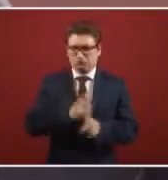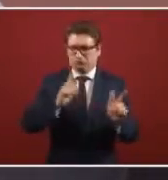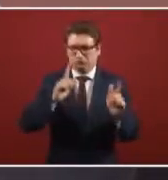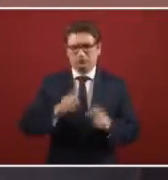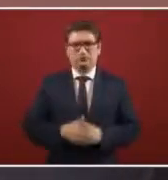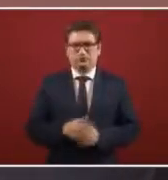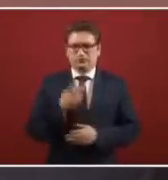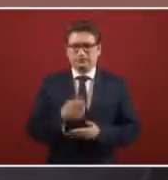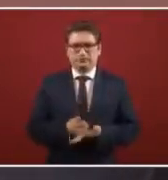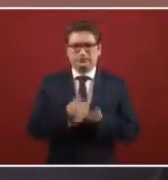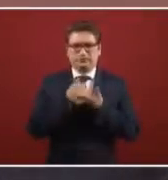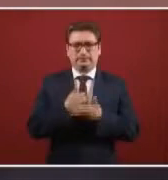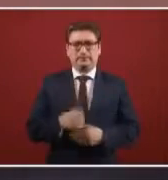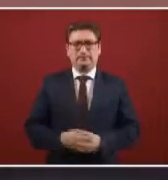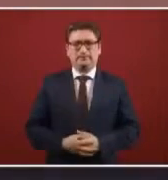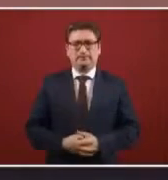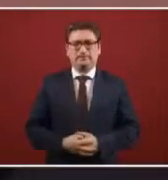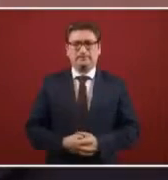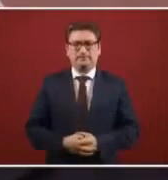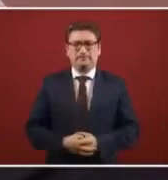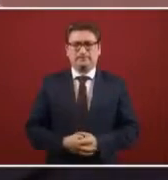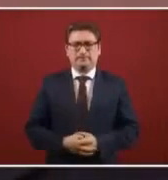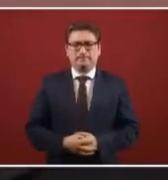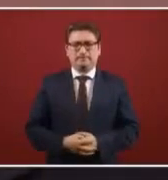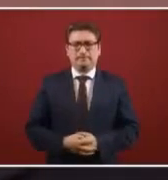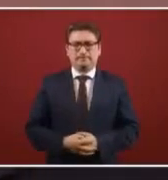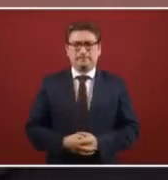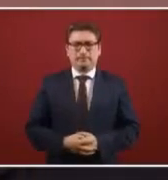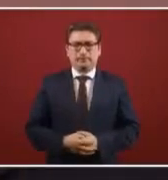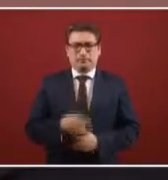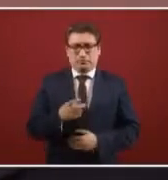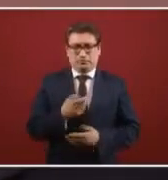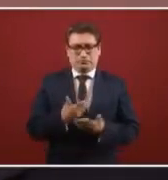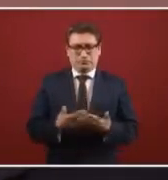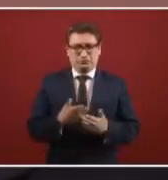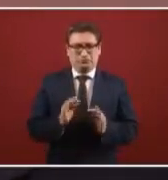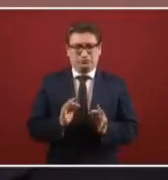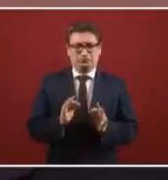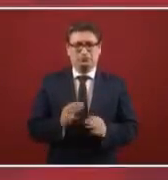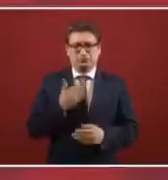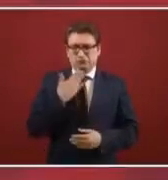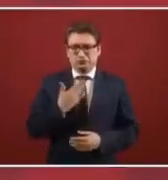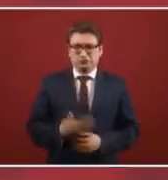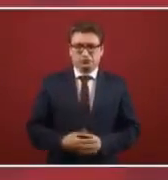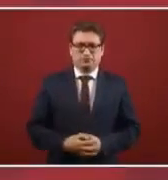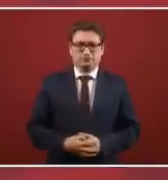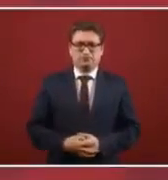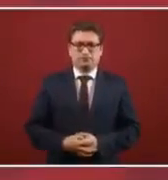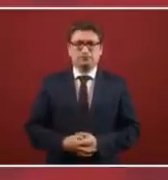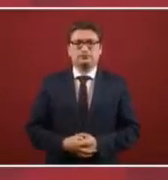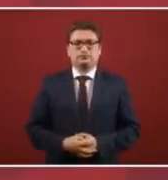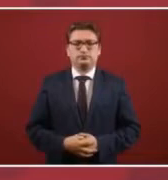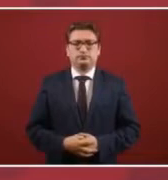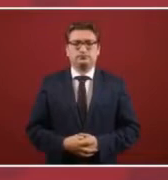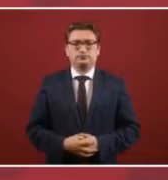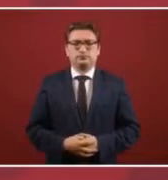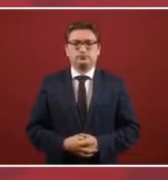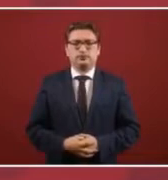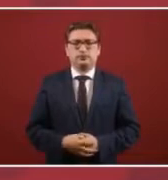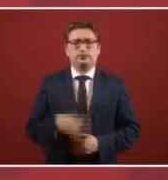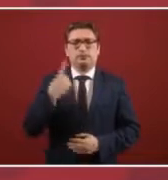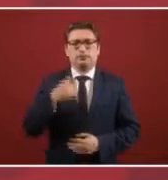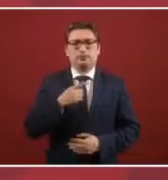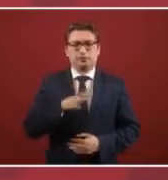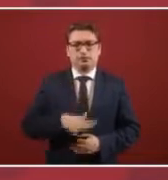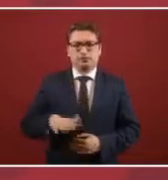substantiates democracy. This helps very much. Está pasando What's happening ahora now, es que la vida